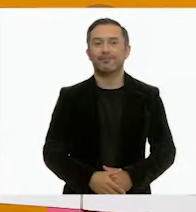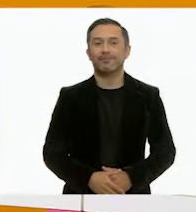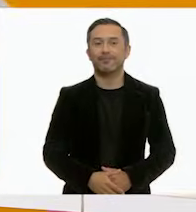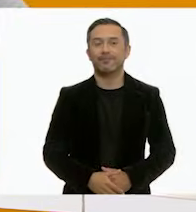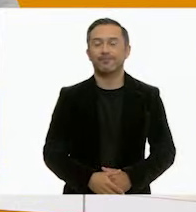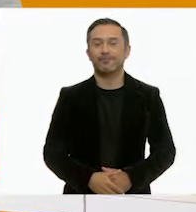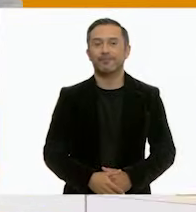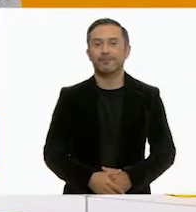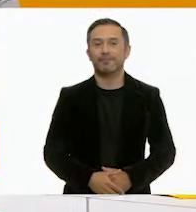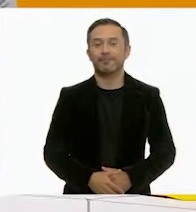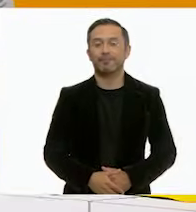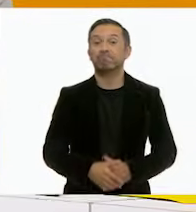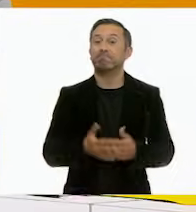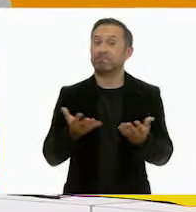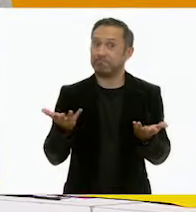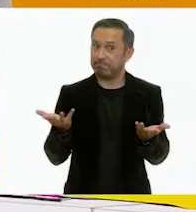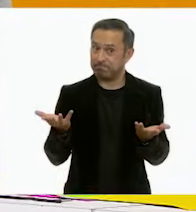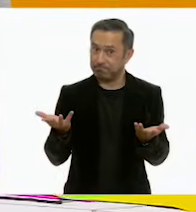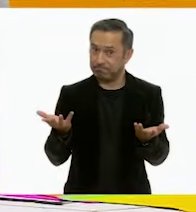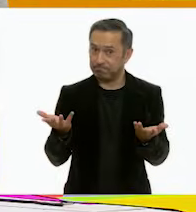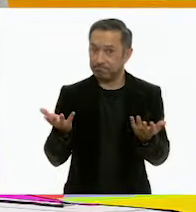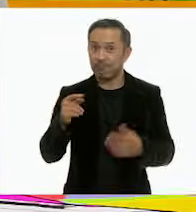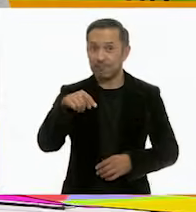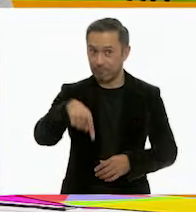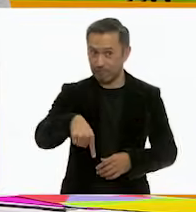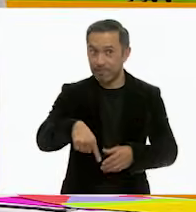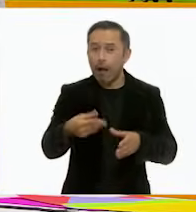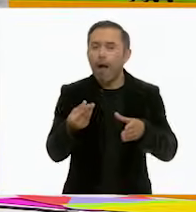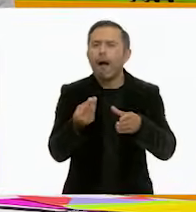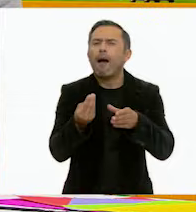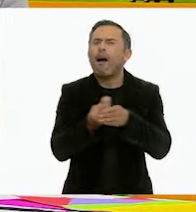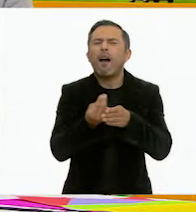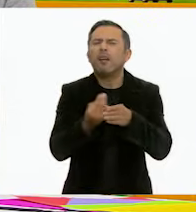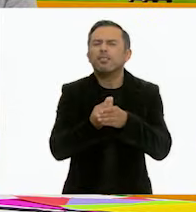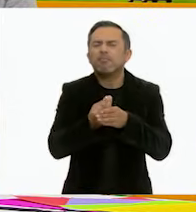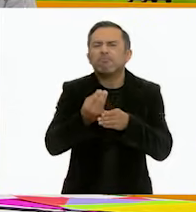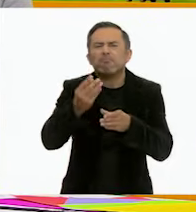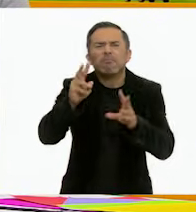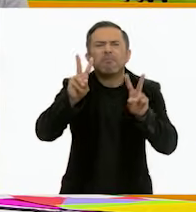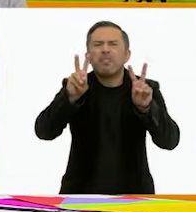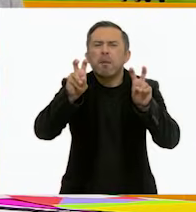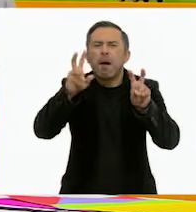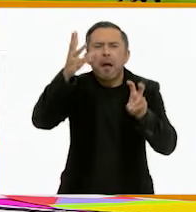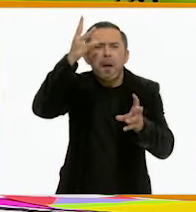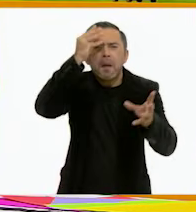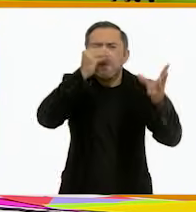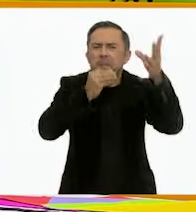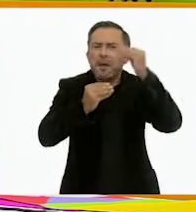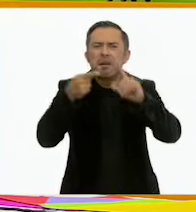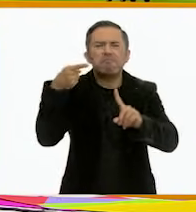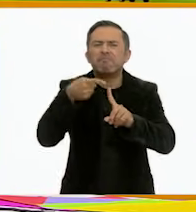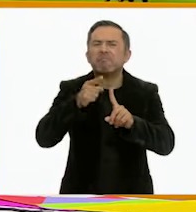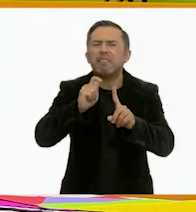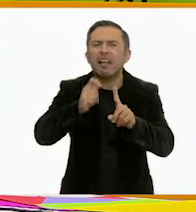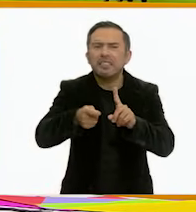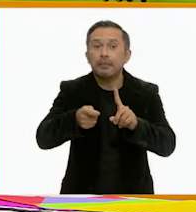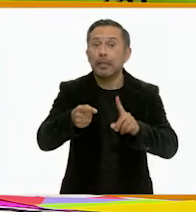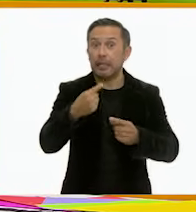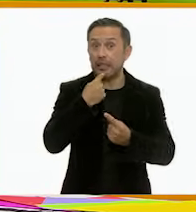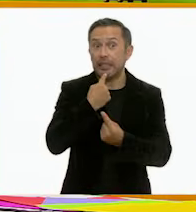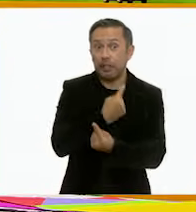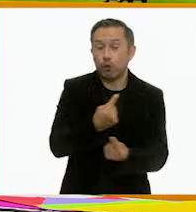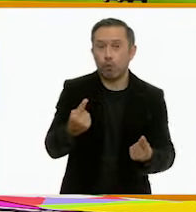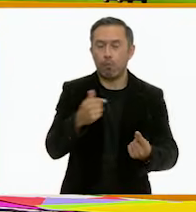Bueno, en esta clase vamos a aprender, o los niños van a aprender, a comparar su